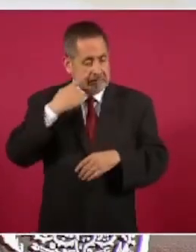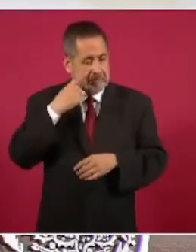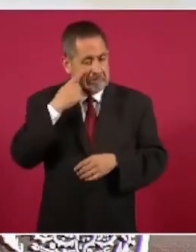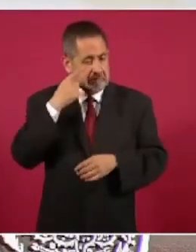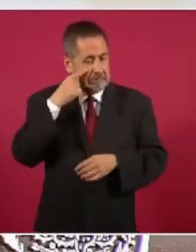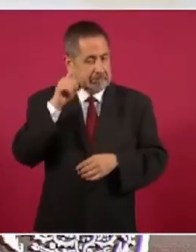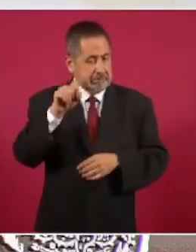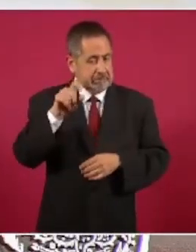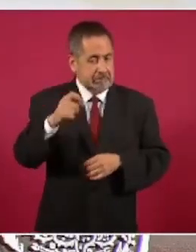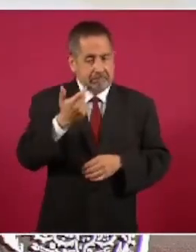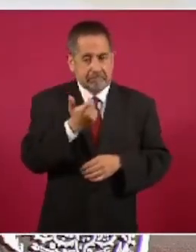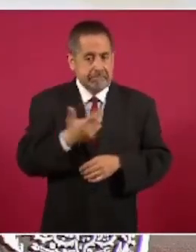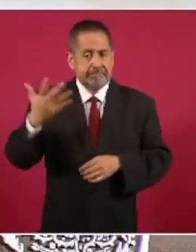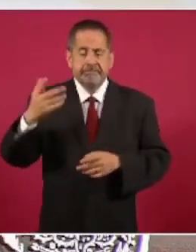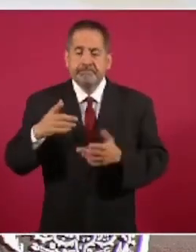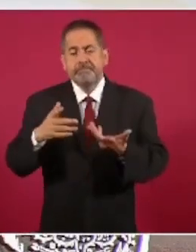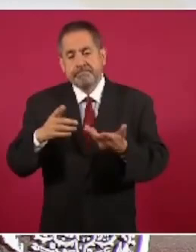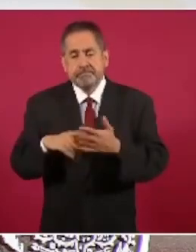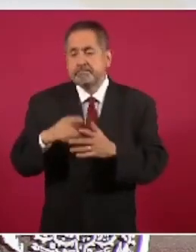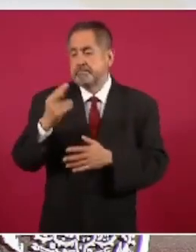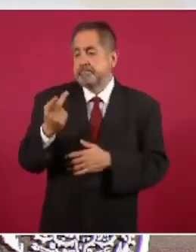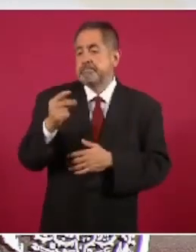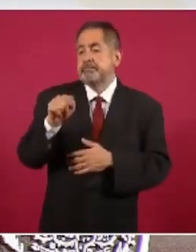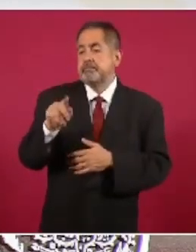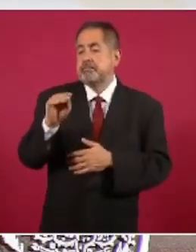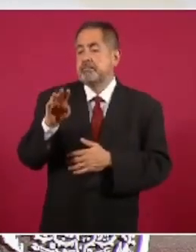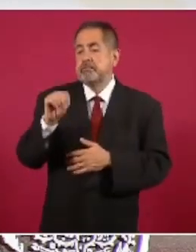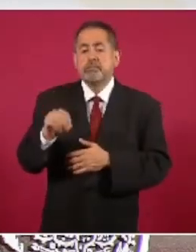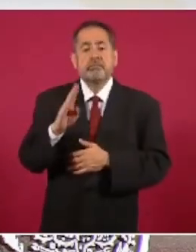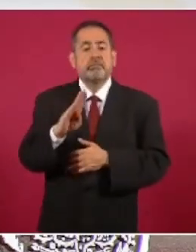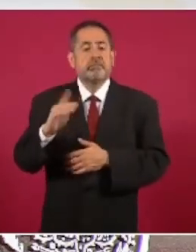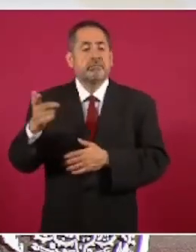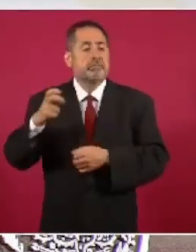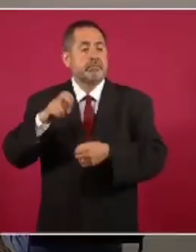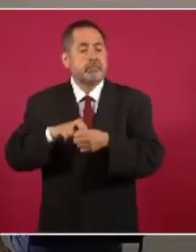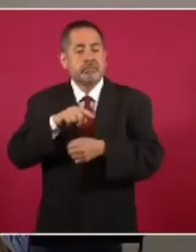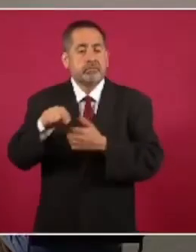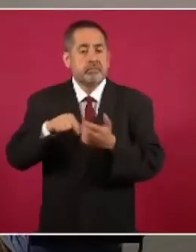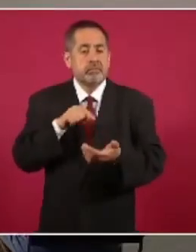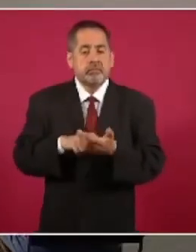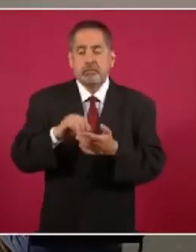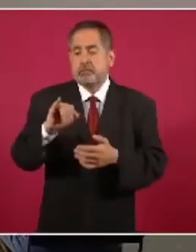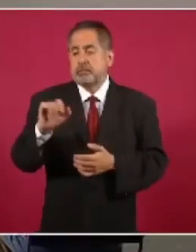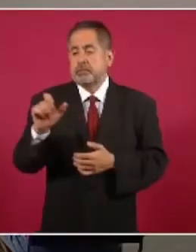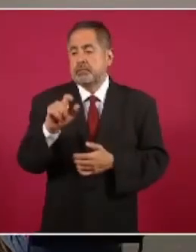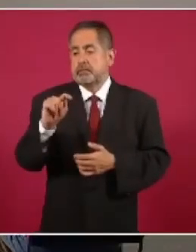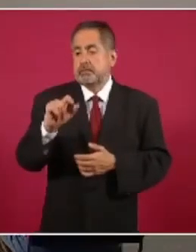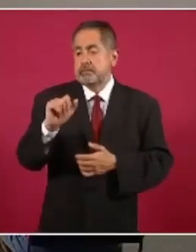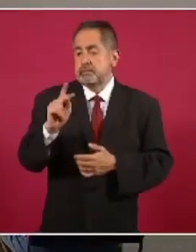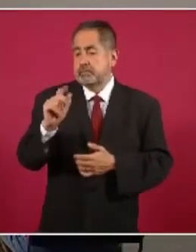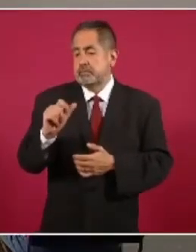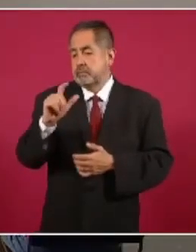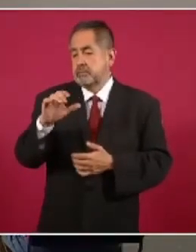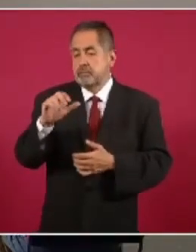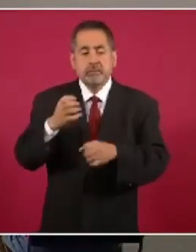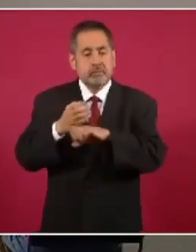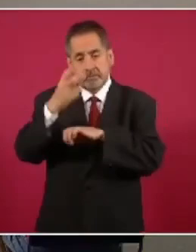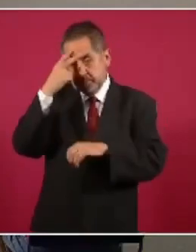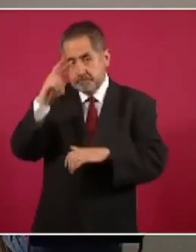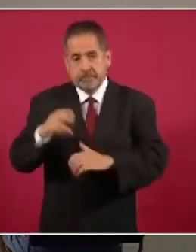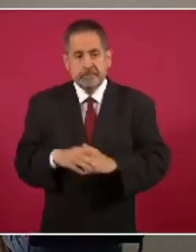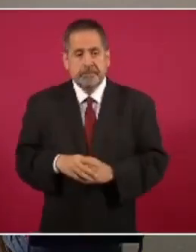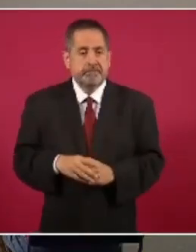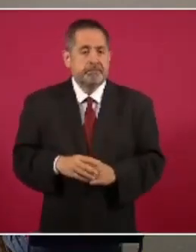y 25.99 de BP en Iztapaluca, en el Estado de México. Para el diésel, las